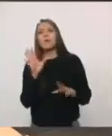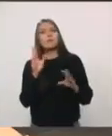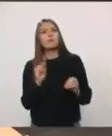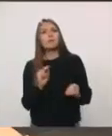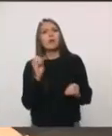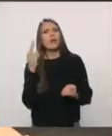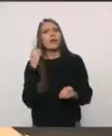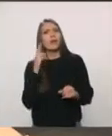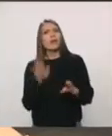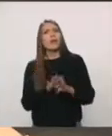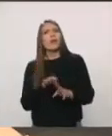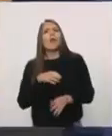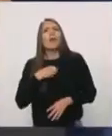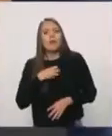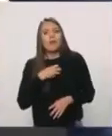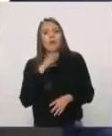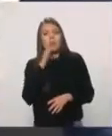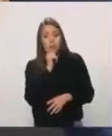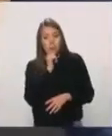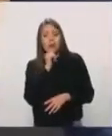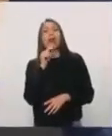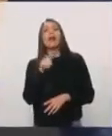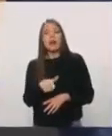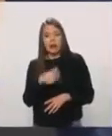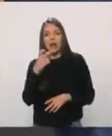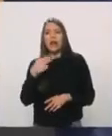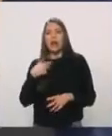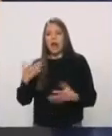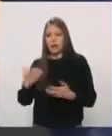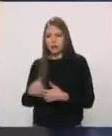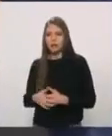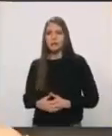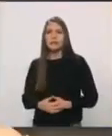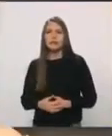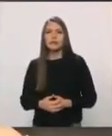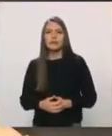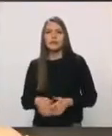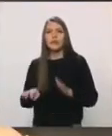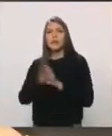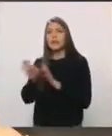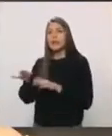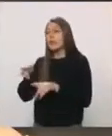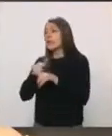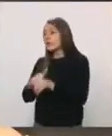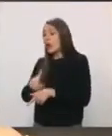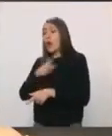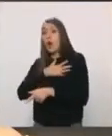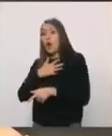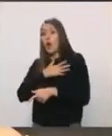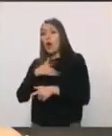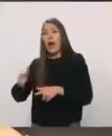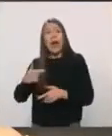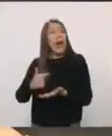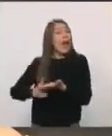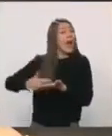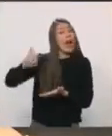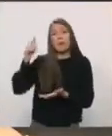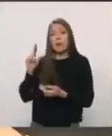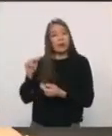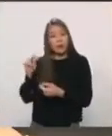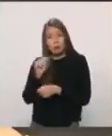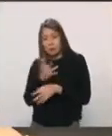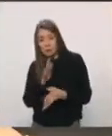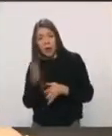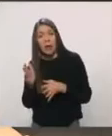me iré a esta posición. Es decir, si está tosiendo, la emergencia no es tan grave. Exactamente. Ok. Diego, siempre nos habían